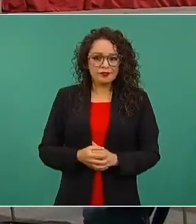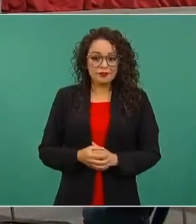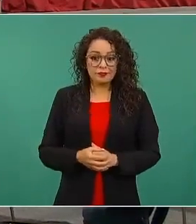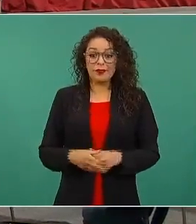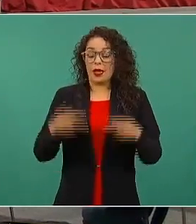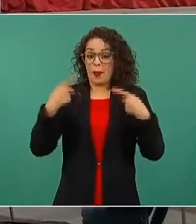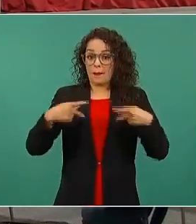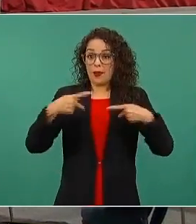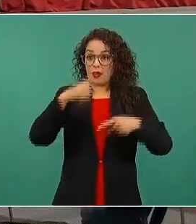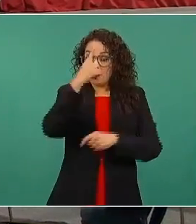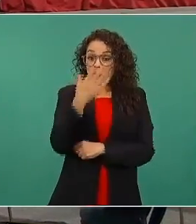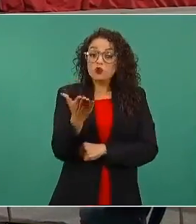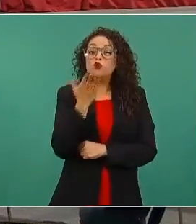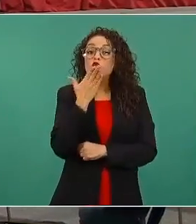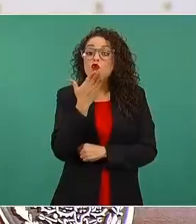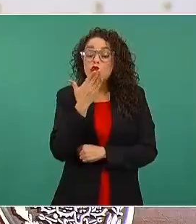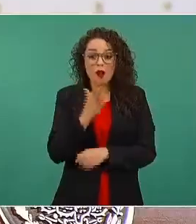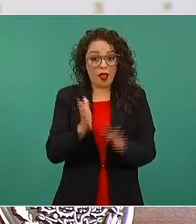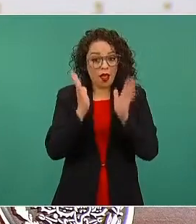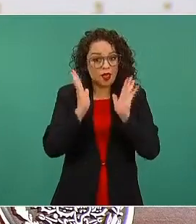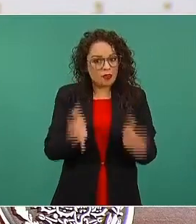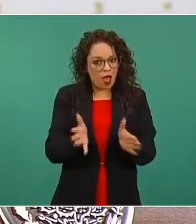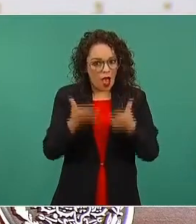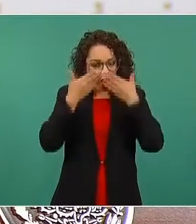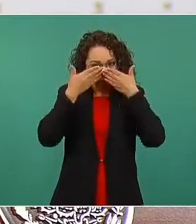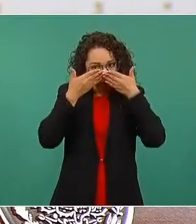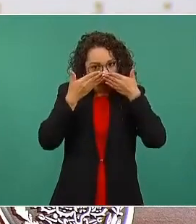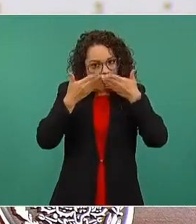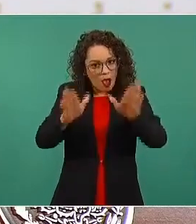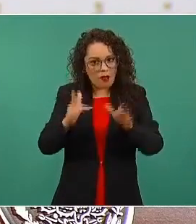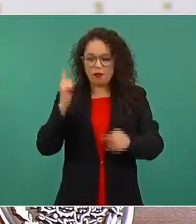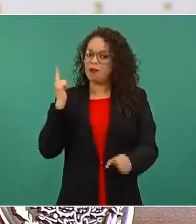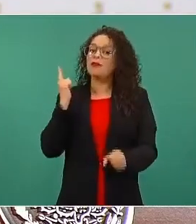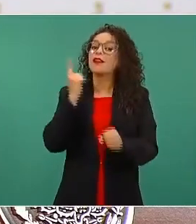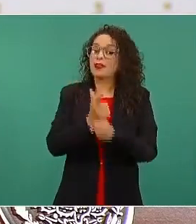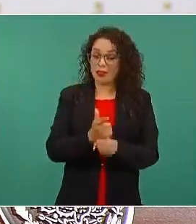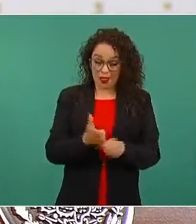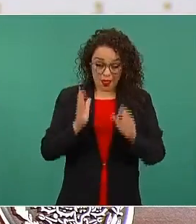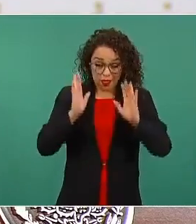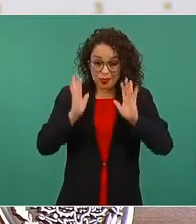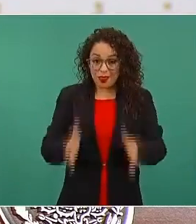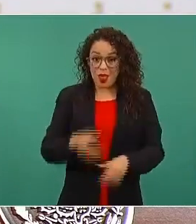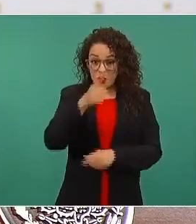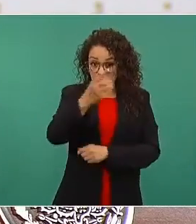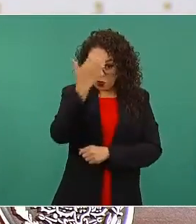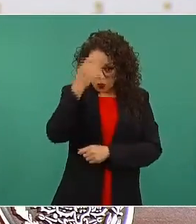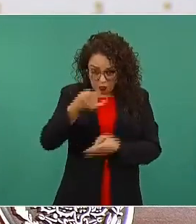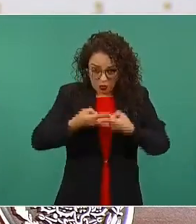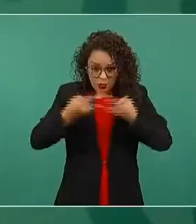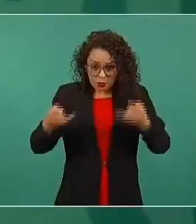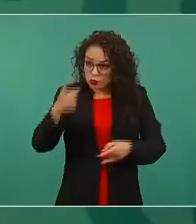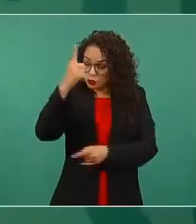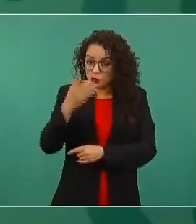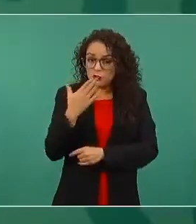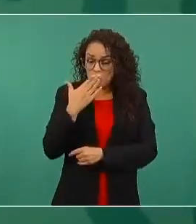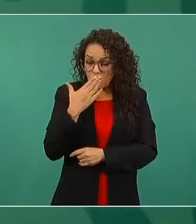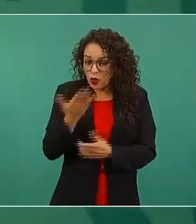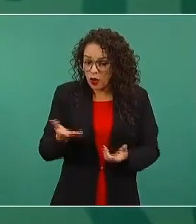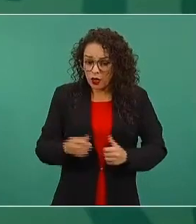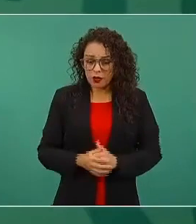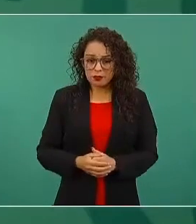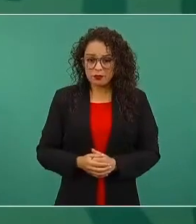está muy despierta, porque ya tú conoces la historia de Sonora,